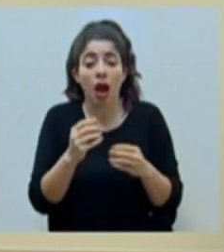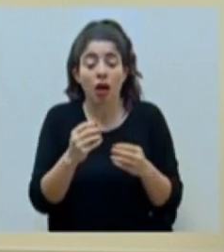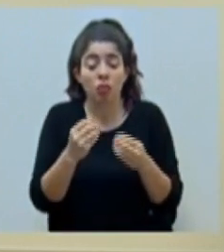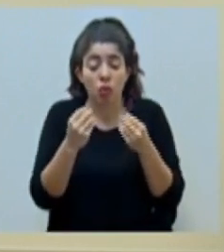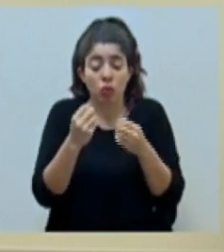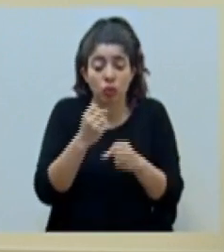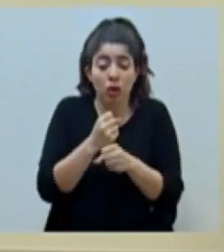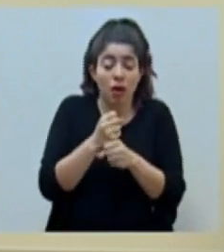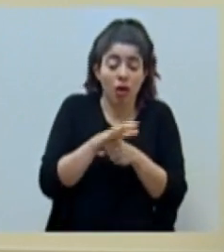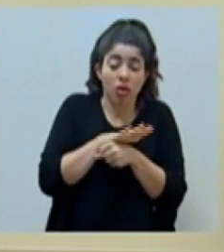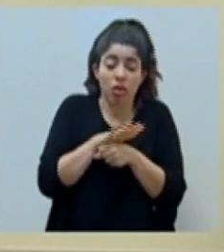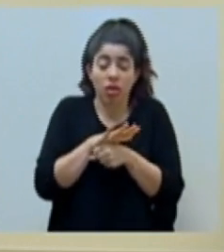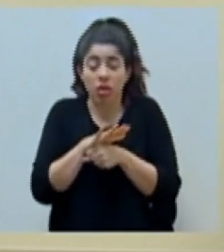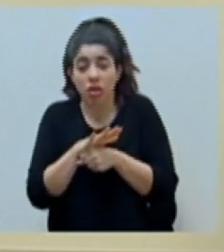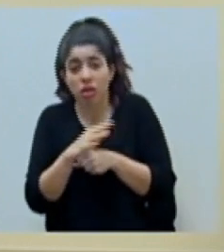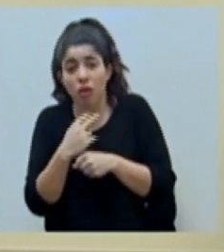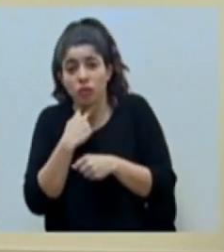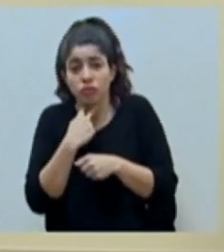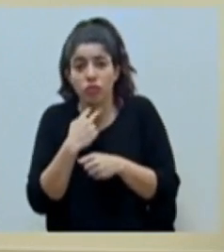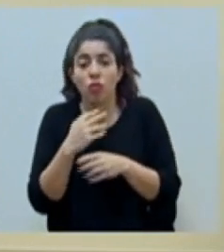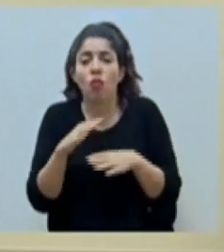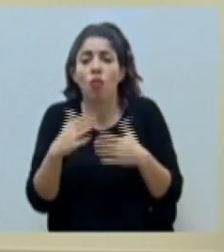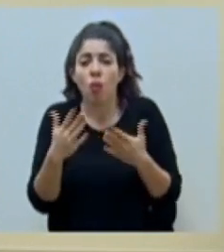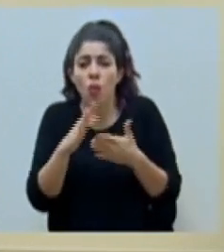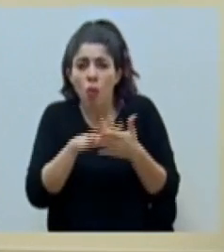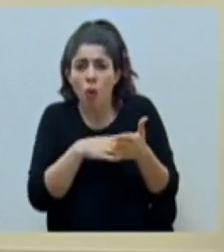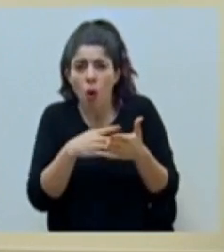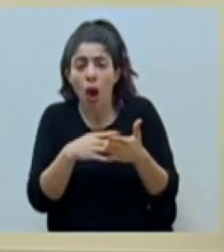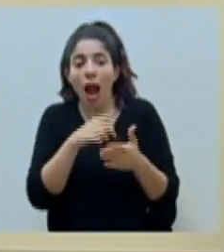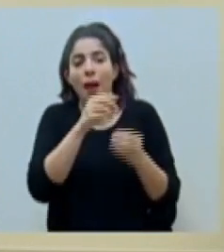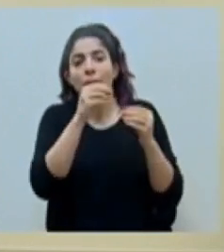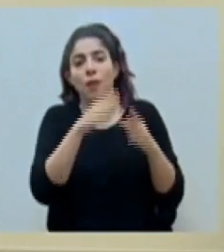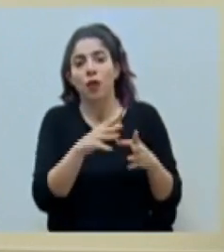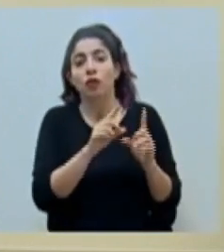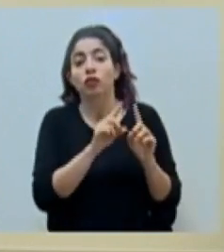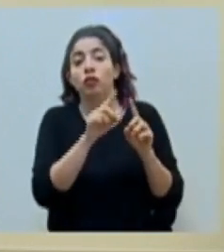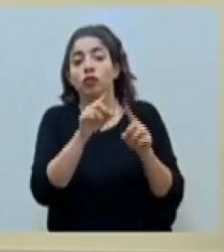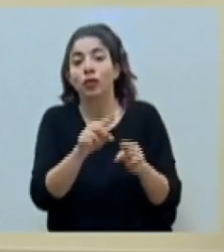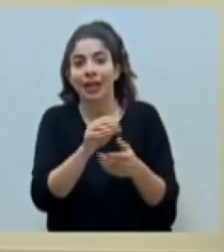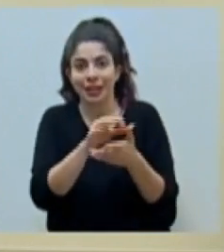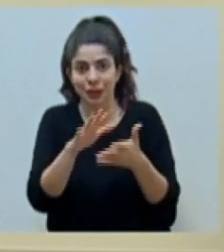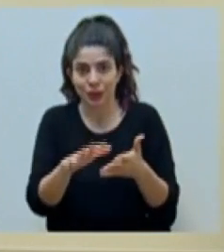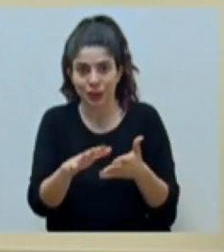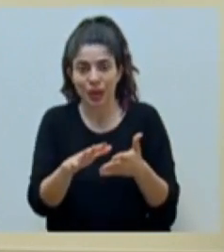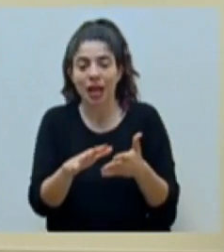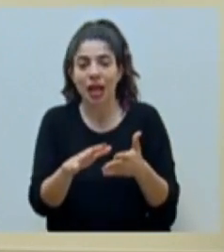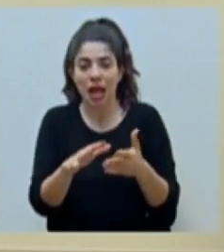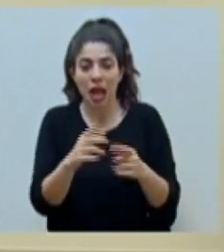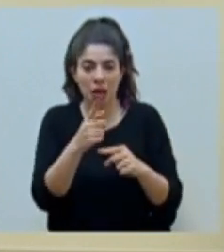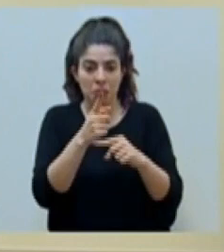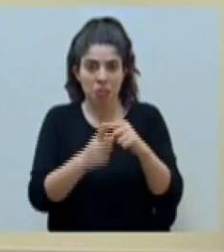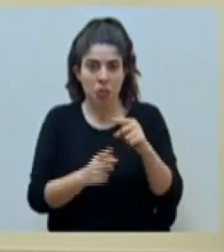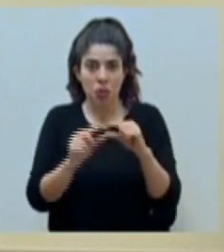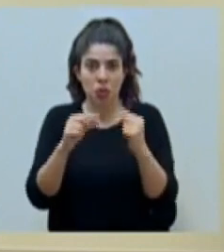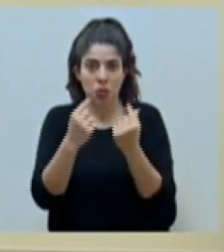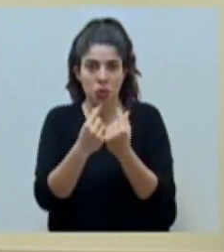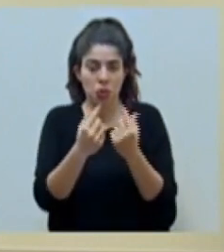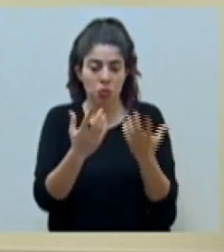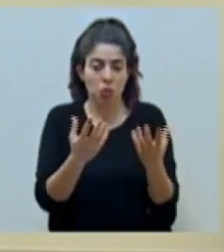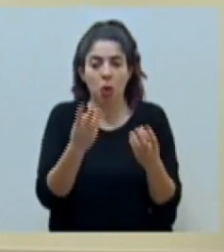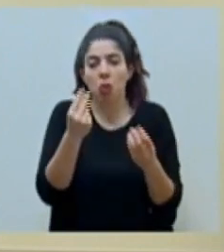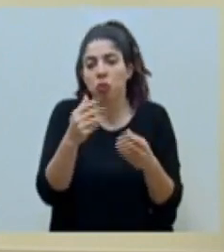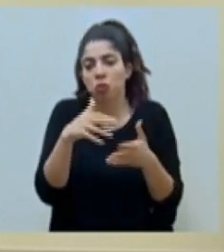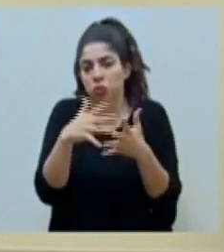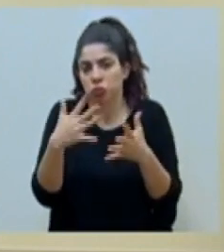horario va a tener, el docente va a estar en el centro educativo atendiendo el grupo, medio grupo, si es el caso medio, la